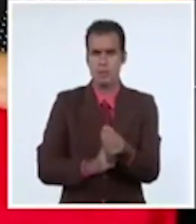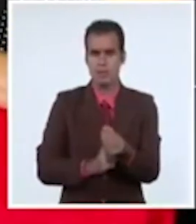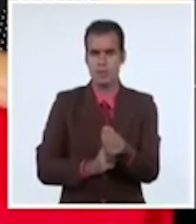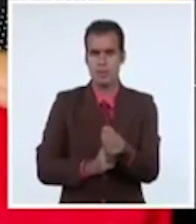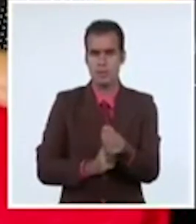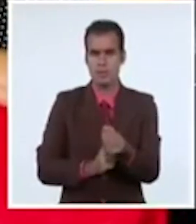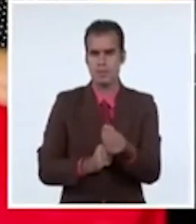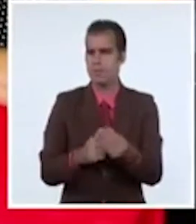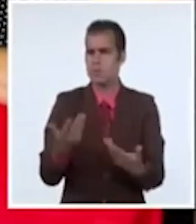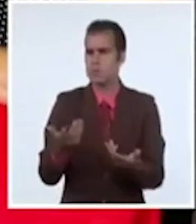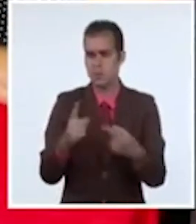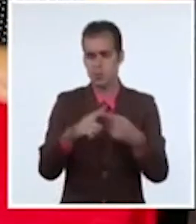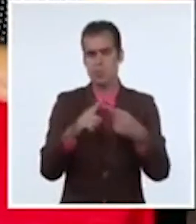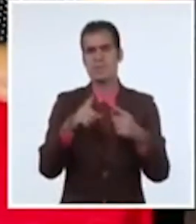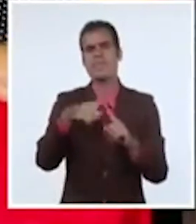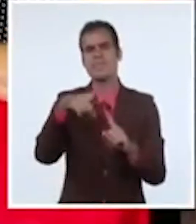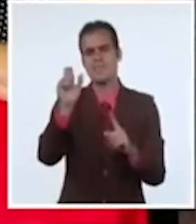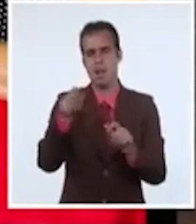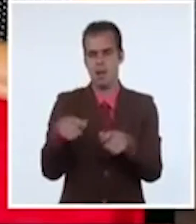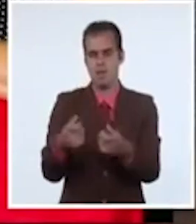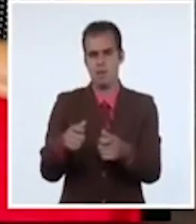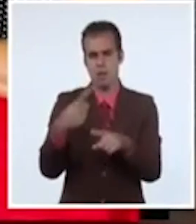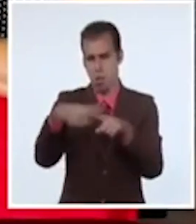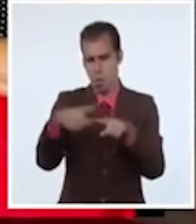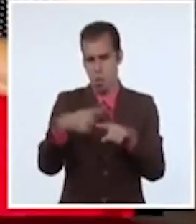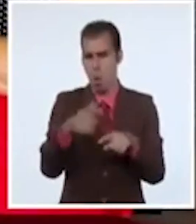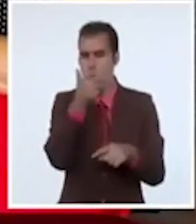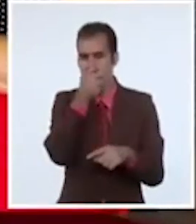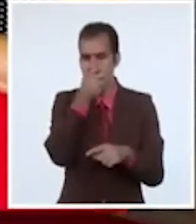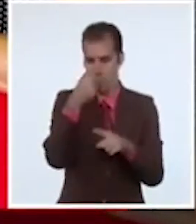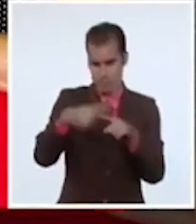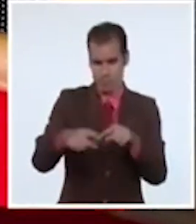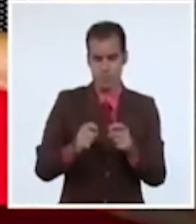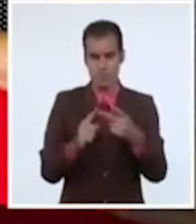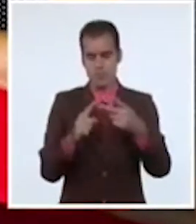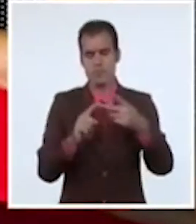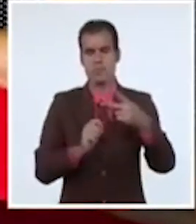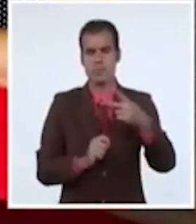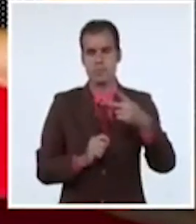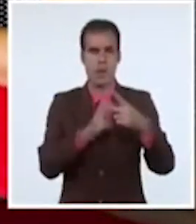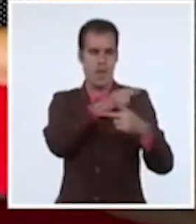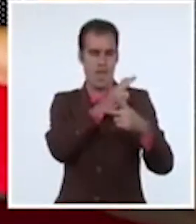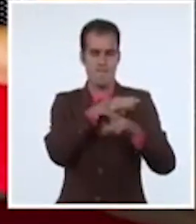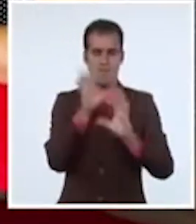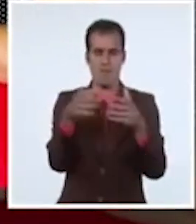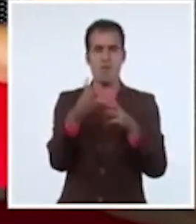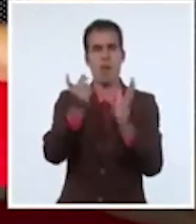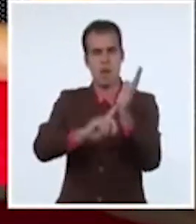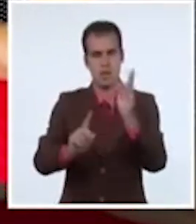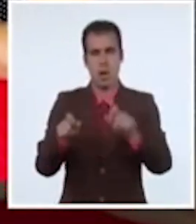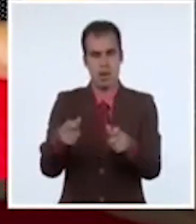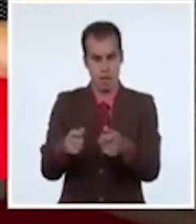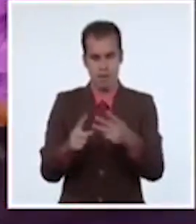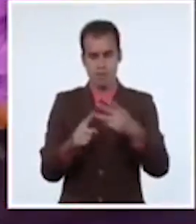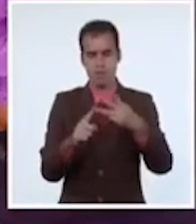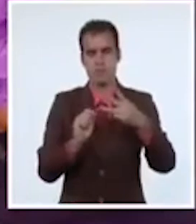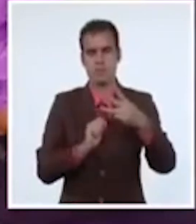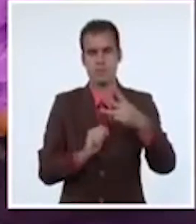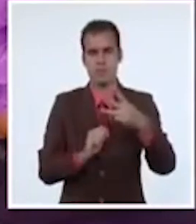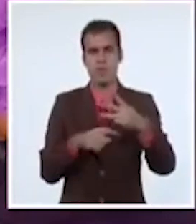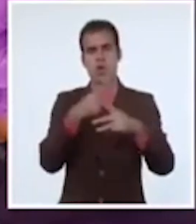destacan técnico de radio y equipos radiotécnicos, jefe de grupo radioelectrónico, ingeniero de